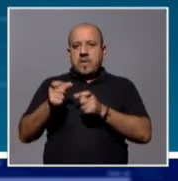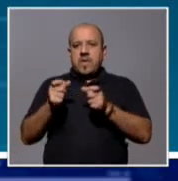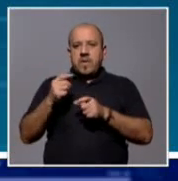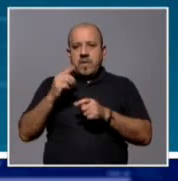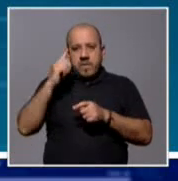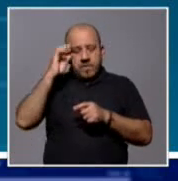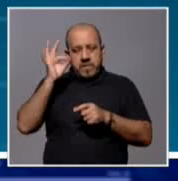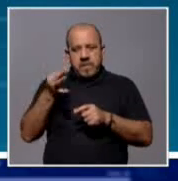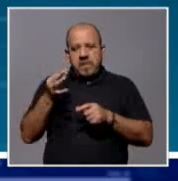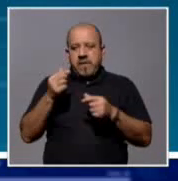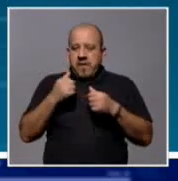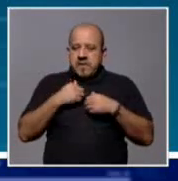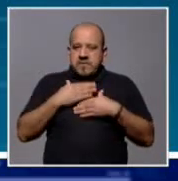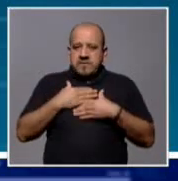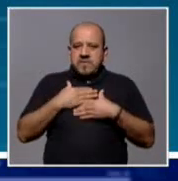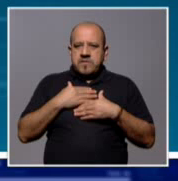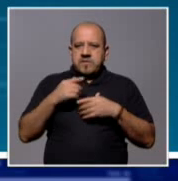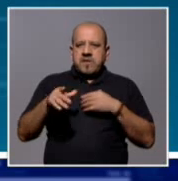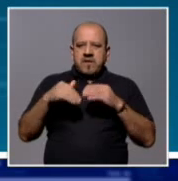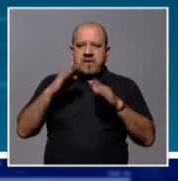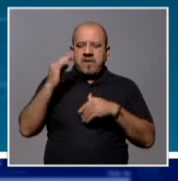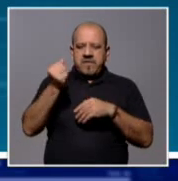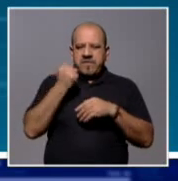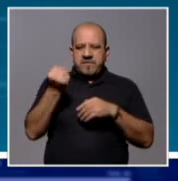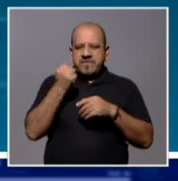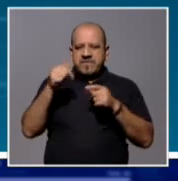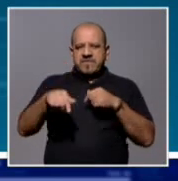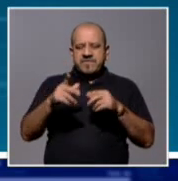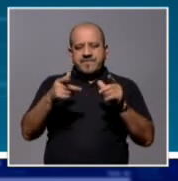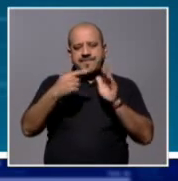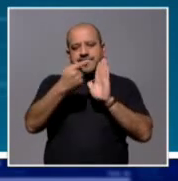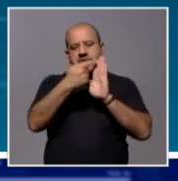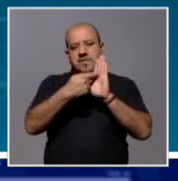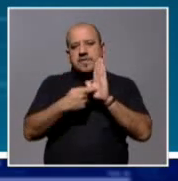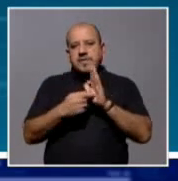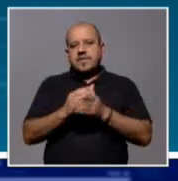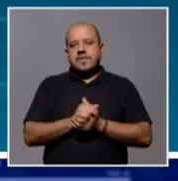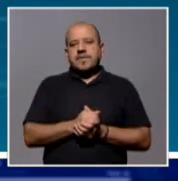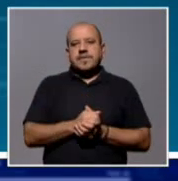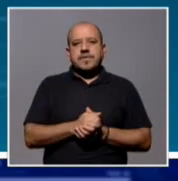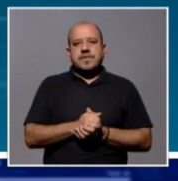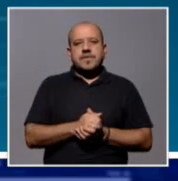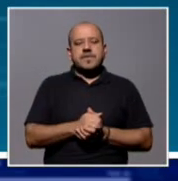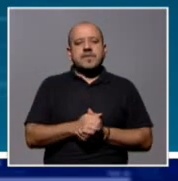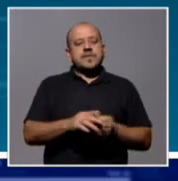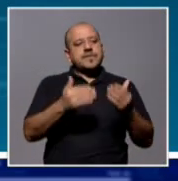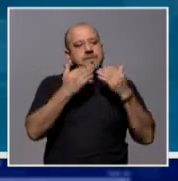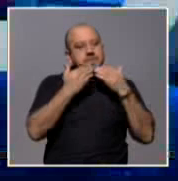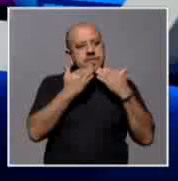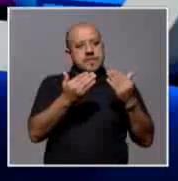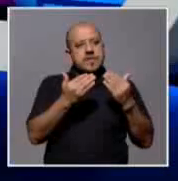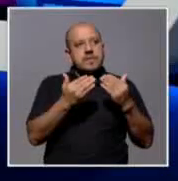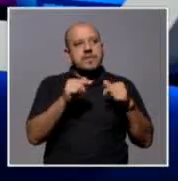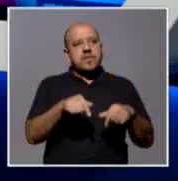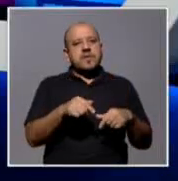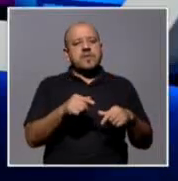es lo más significativo de las medidas. Perfecto. Bueno, Nico, muchísimas gracias por